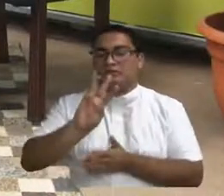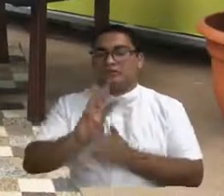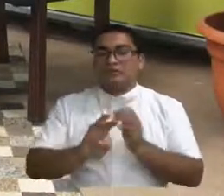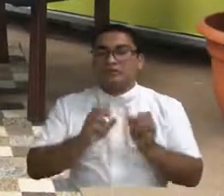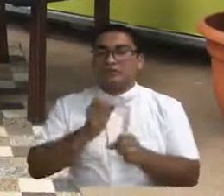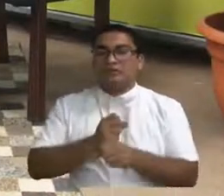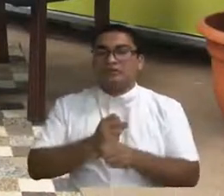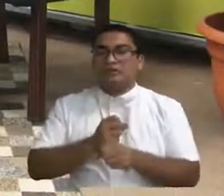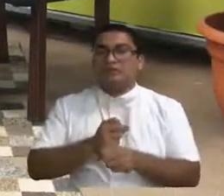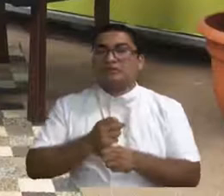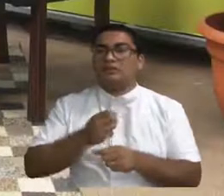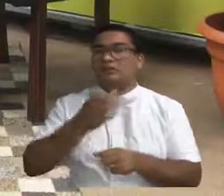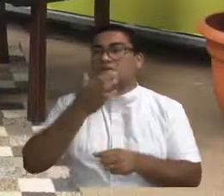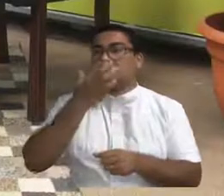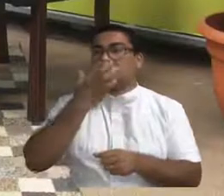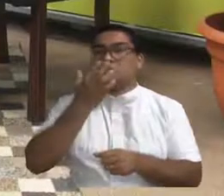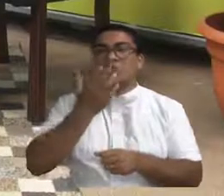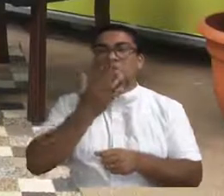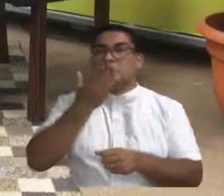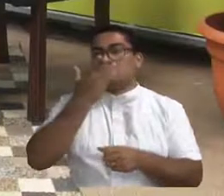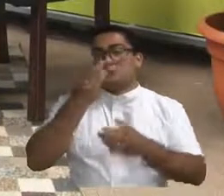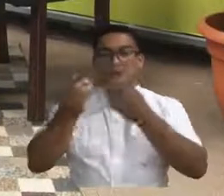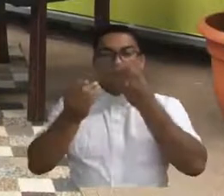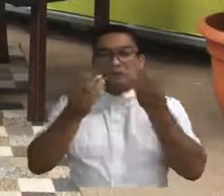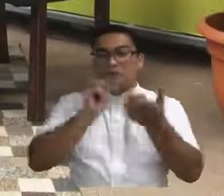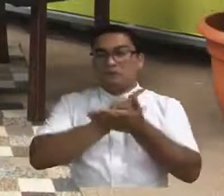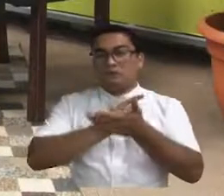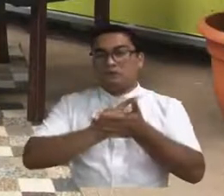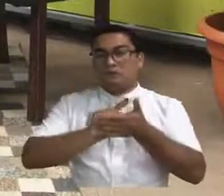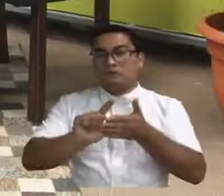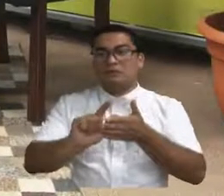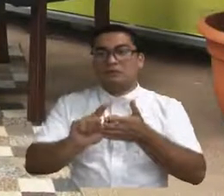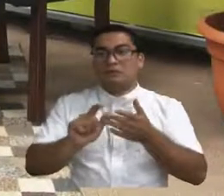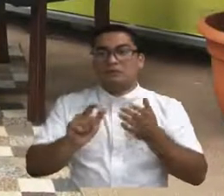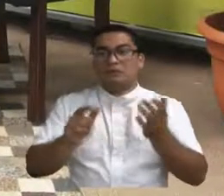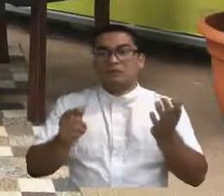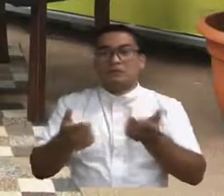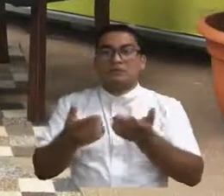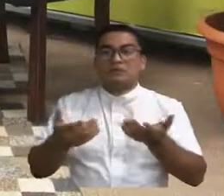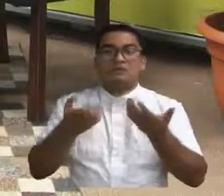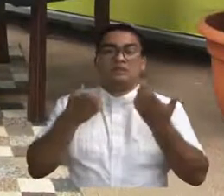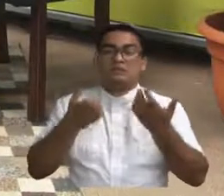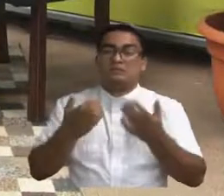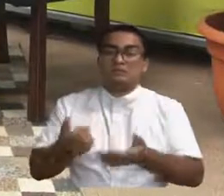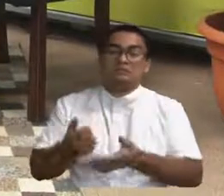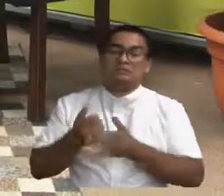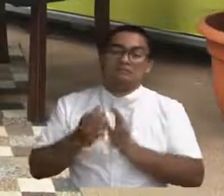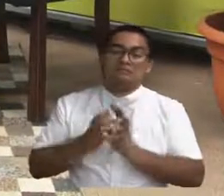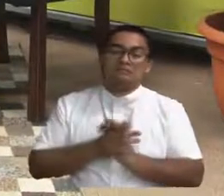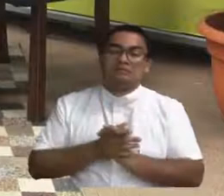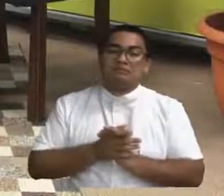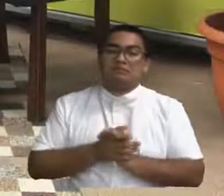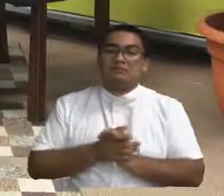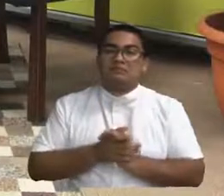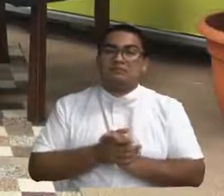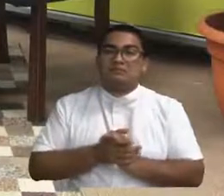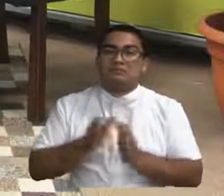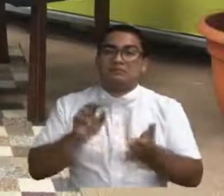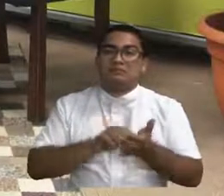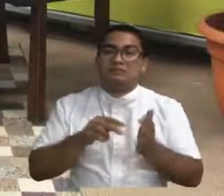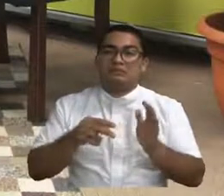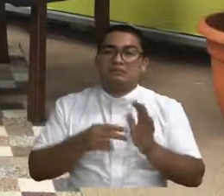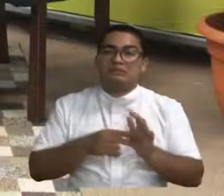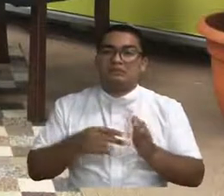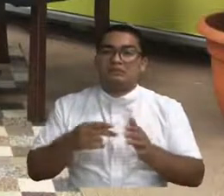vamos a lavar la nariz, y ella solita llega y se pone en posición y hasta ella lo quiere realizar. ¿Ve? Entonces, eso era lo que yo te